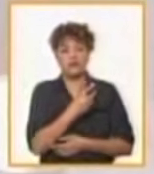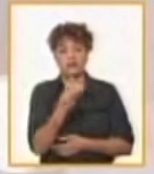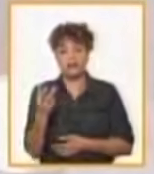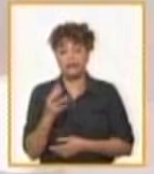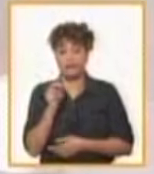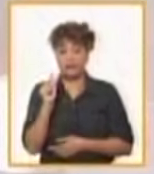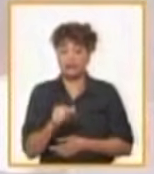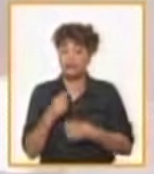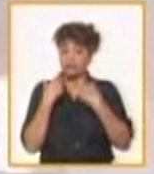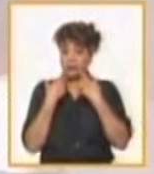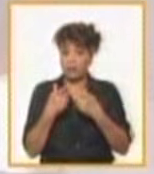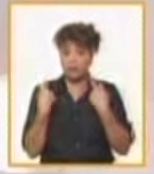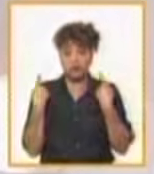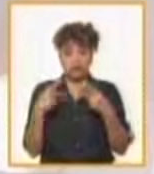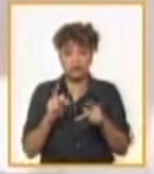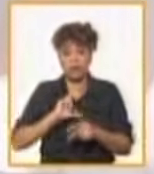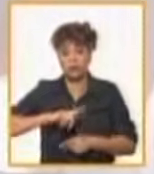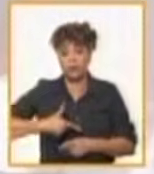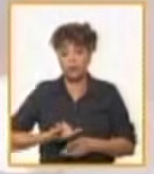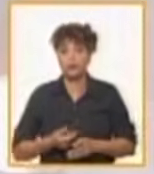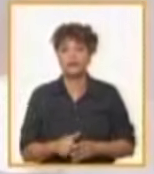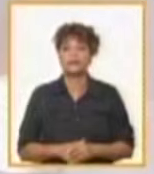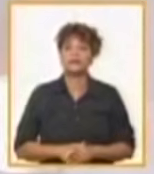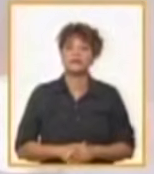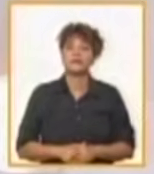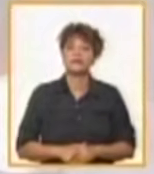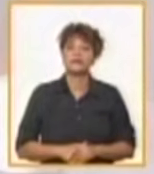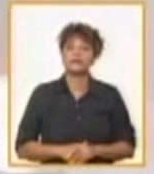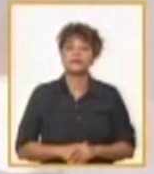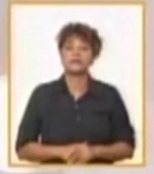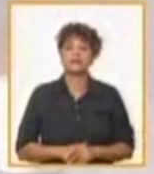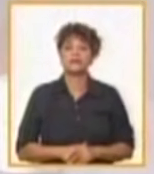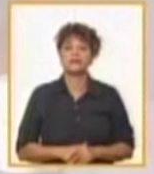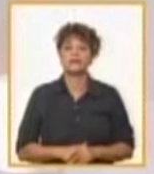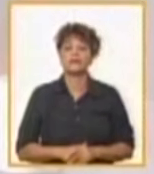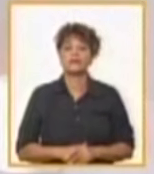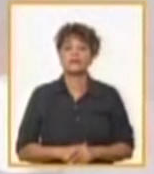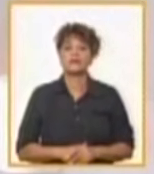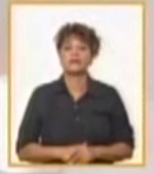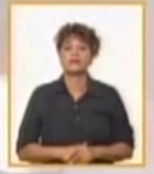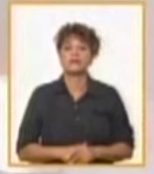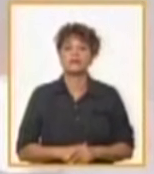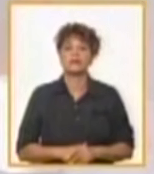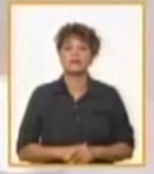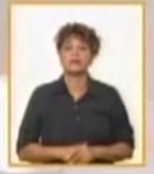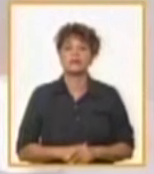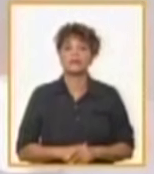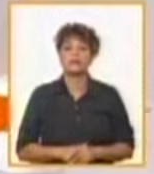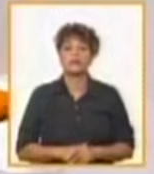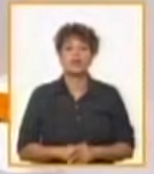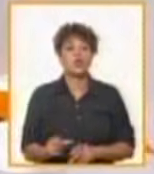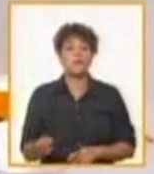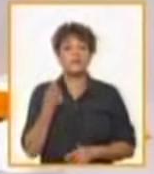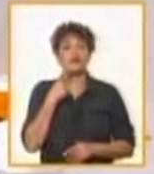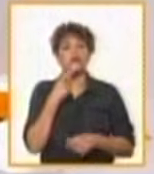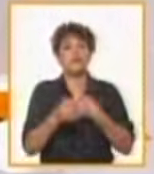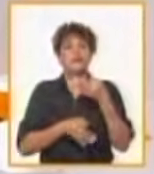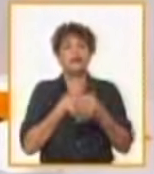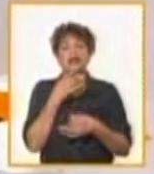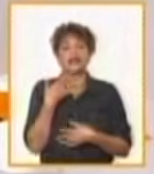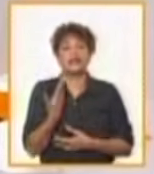grandes personalidades de la cultura. Yo lo primero que voy a hacer es hacer mención del libro del que estás